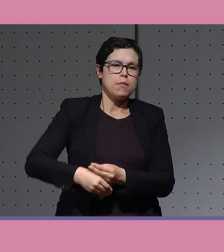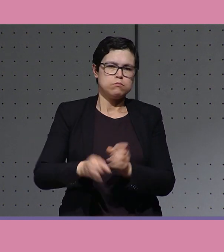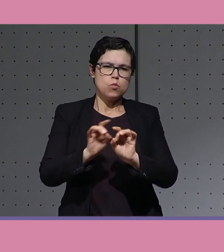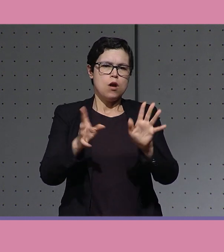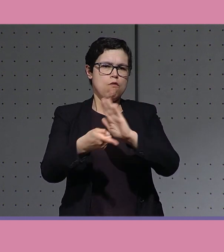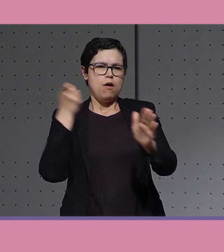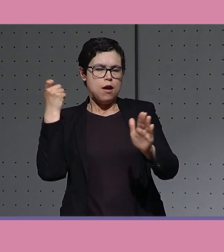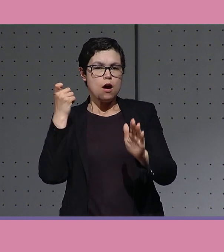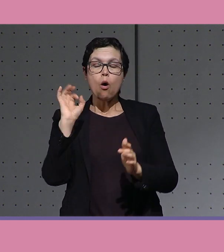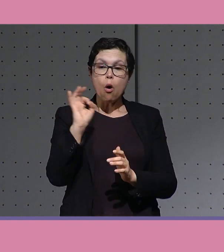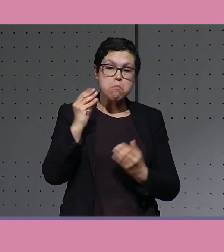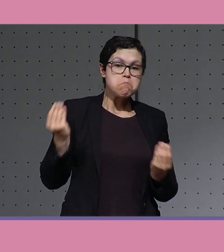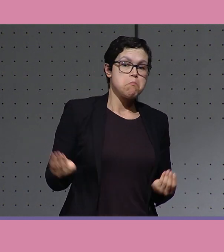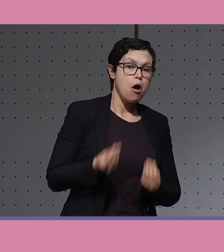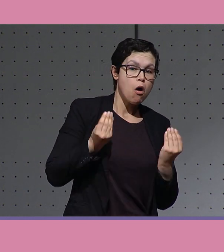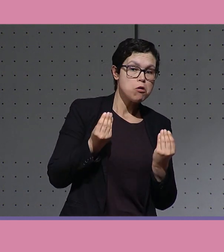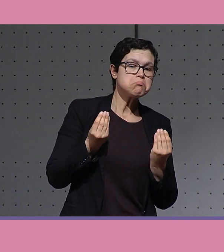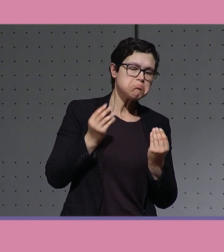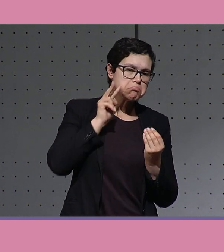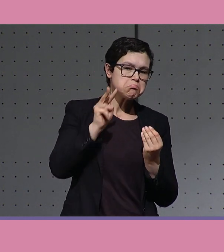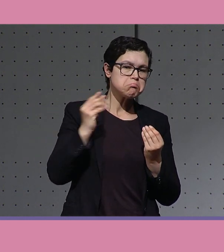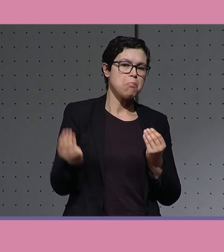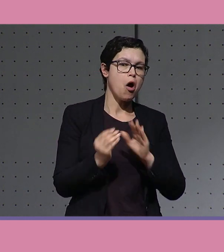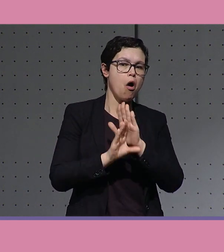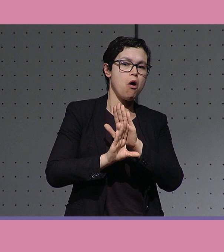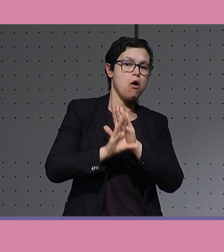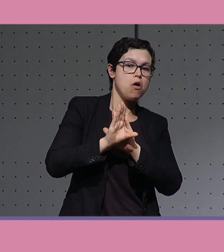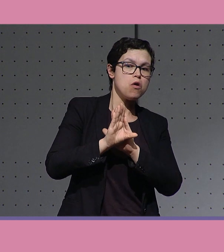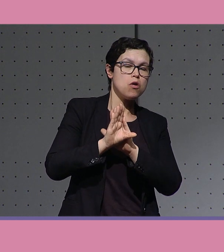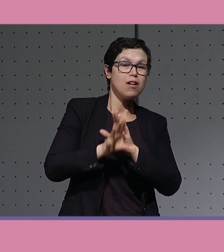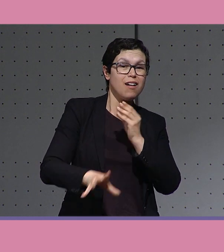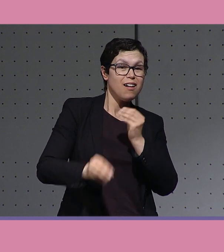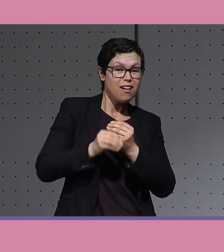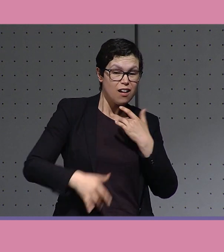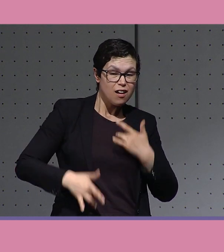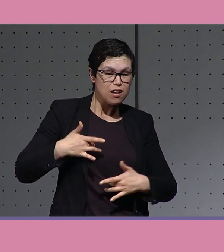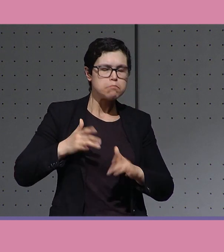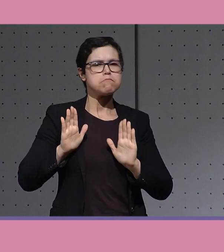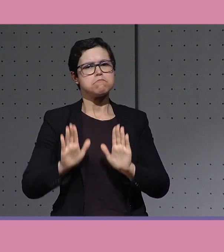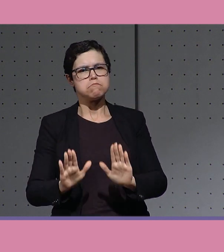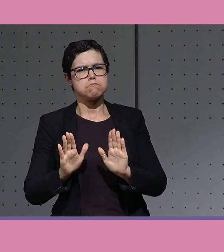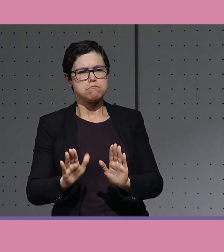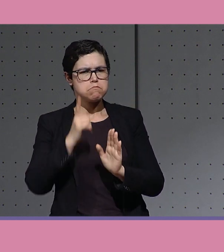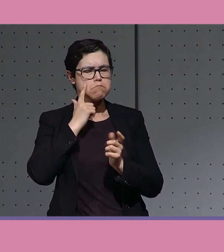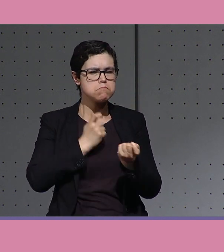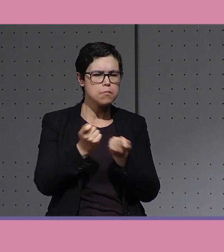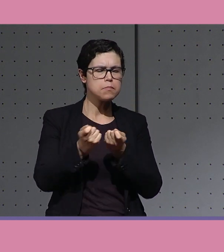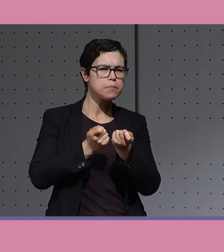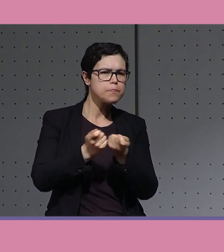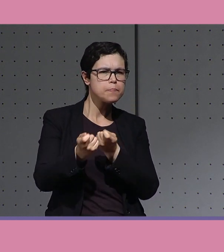y hay algunos efectos secundarios, no está tan claro a priori y es lo que hay que ir mirando, ¿no? Hay que ir viendo un